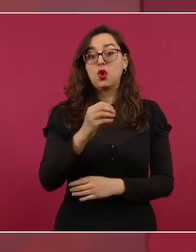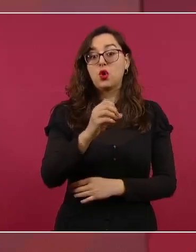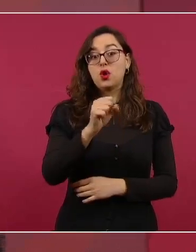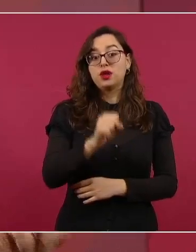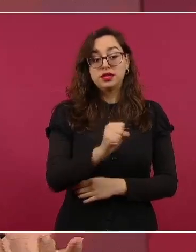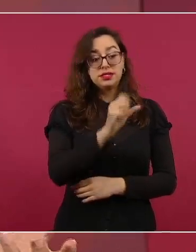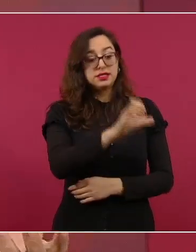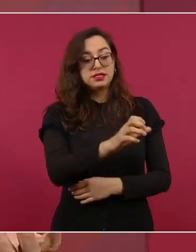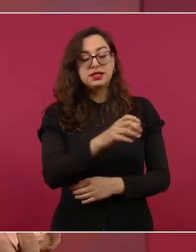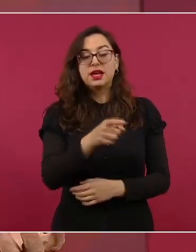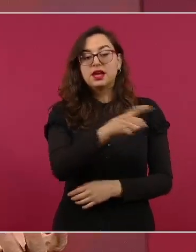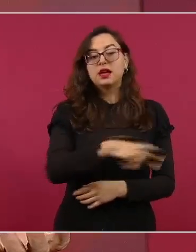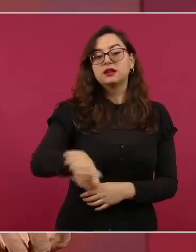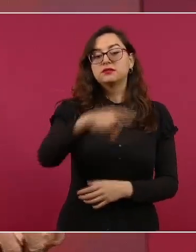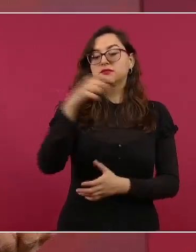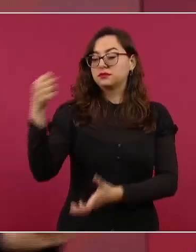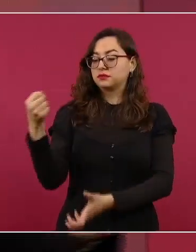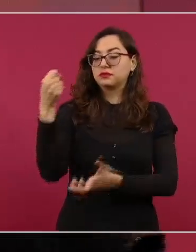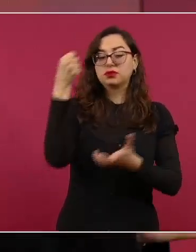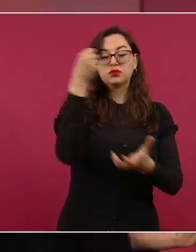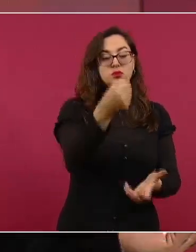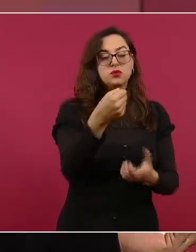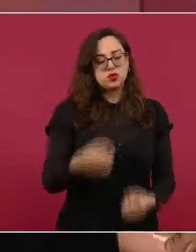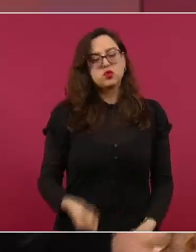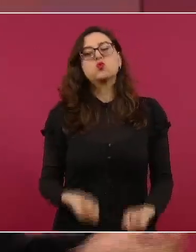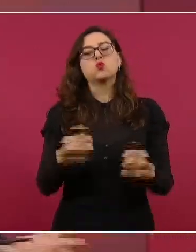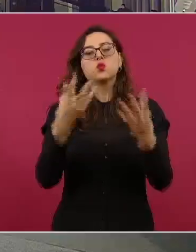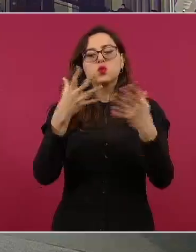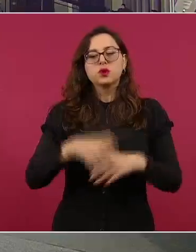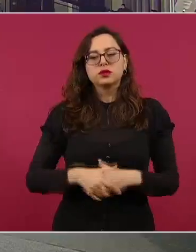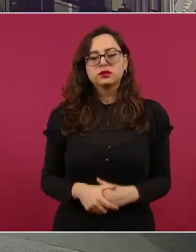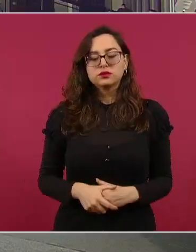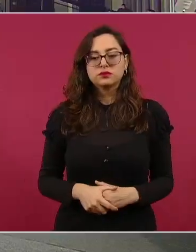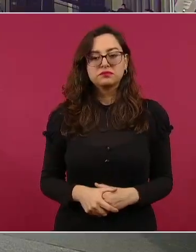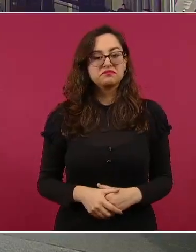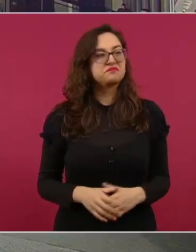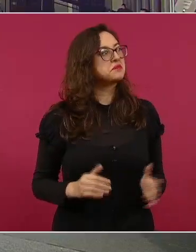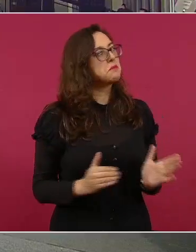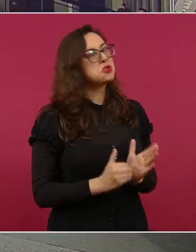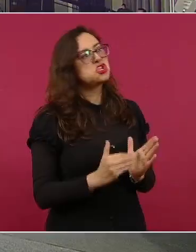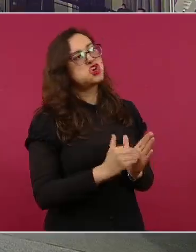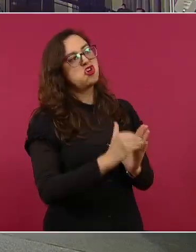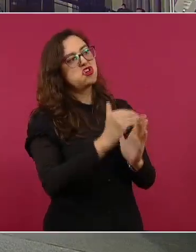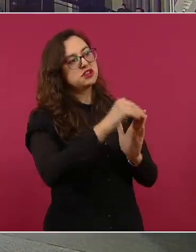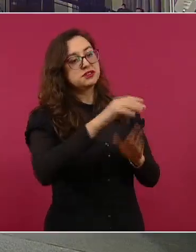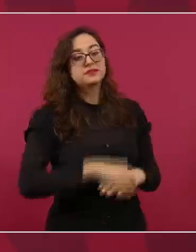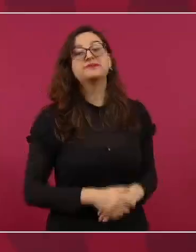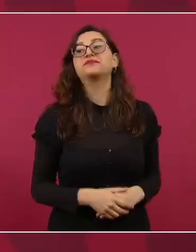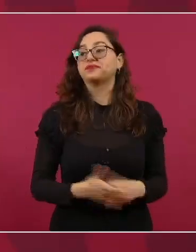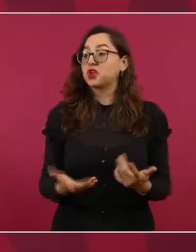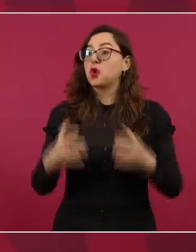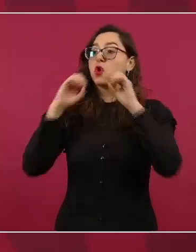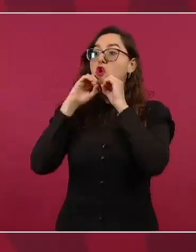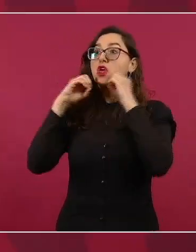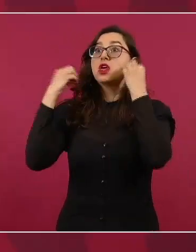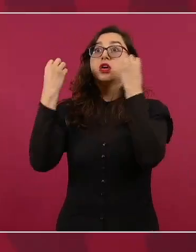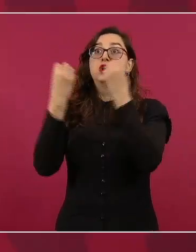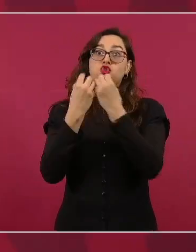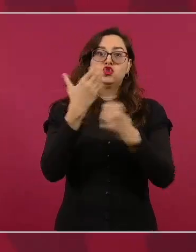del presupuesto durante el periodo neoliberal. Miles de millones. Las organizaciones campesinas